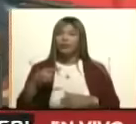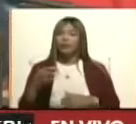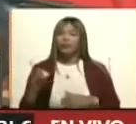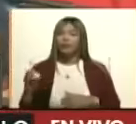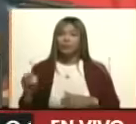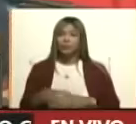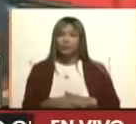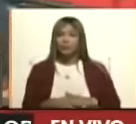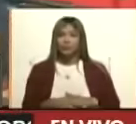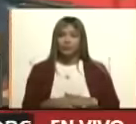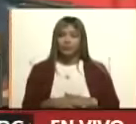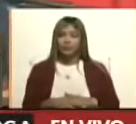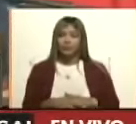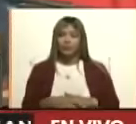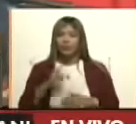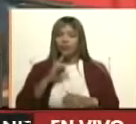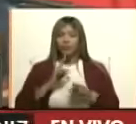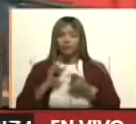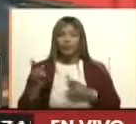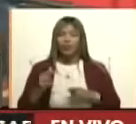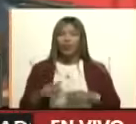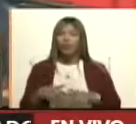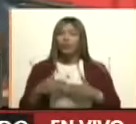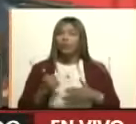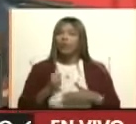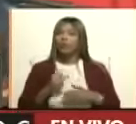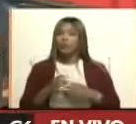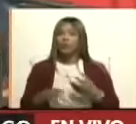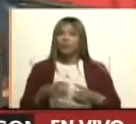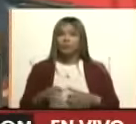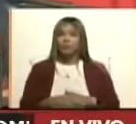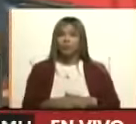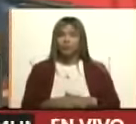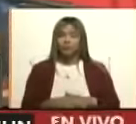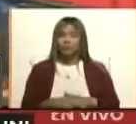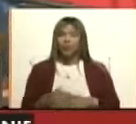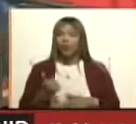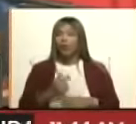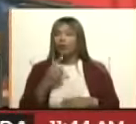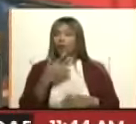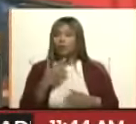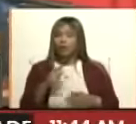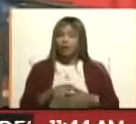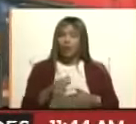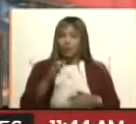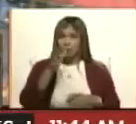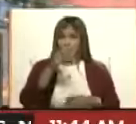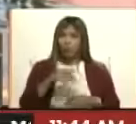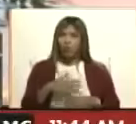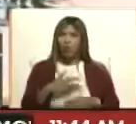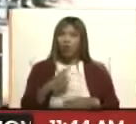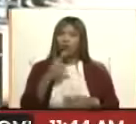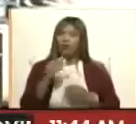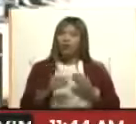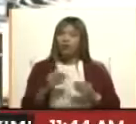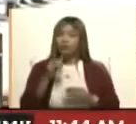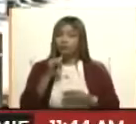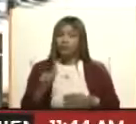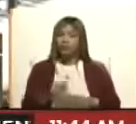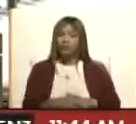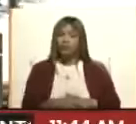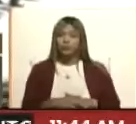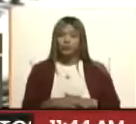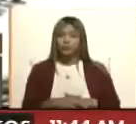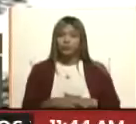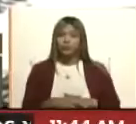0800-FISCA-00 para canalizar cualquier incidencia o cualquier intento de sabotaje que quiera hacerse contra